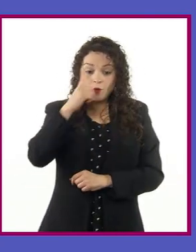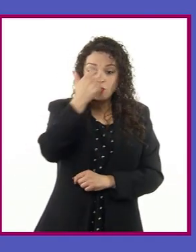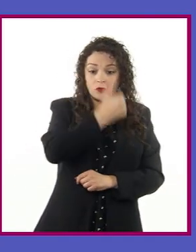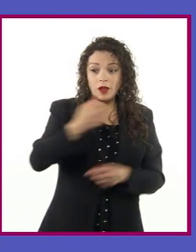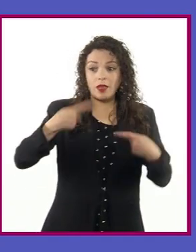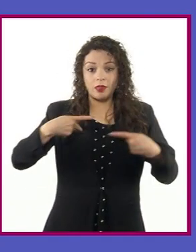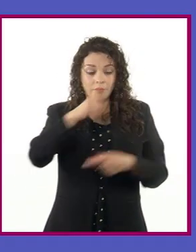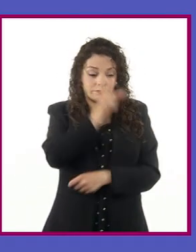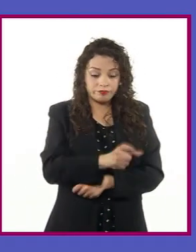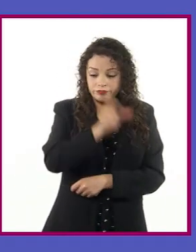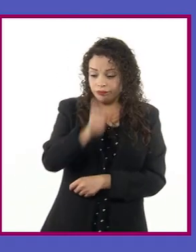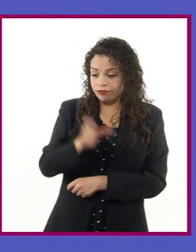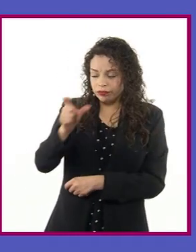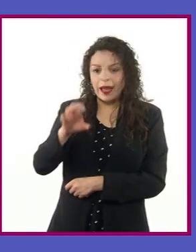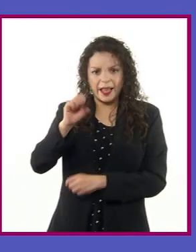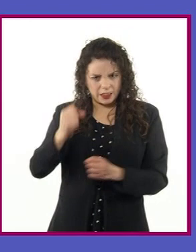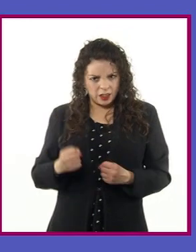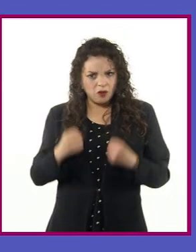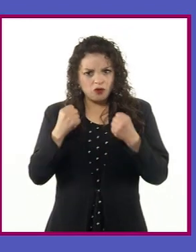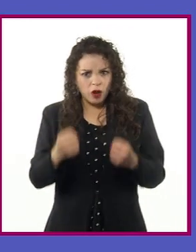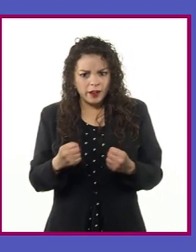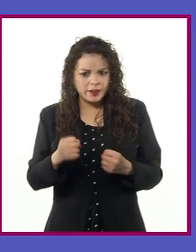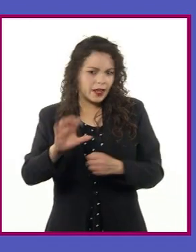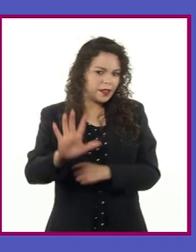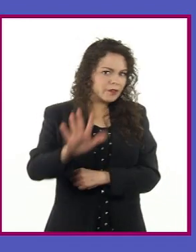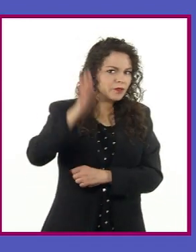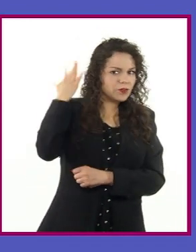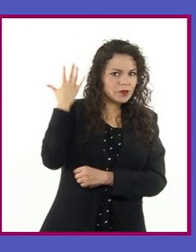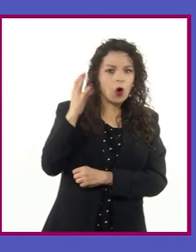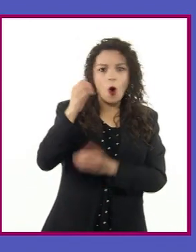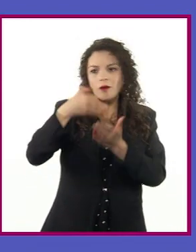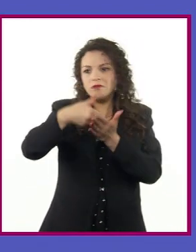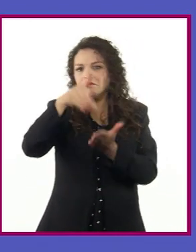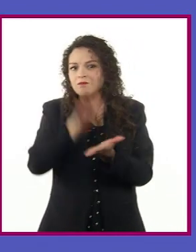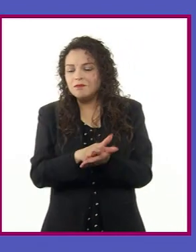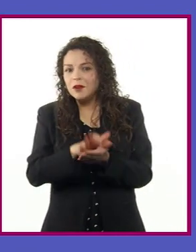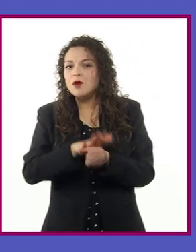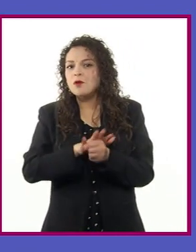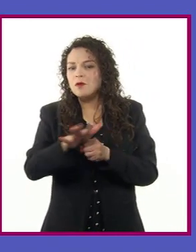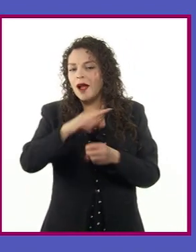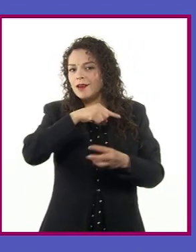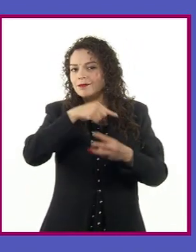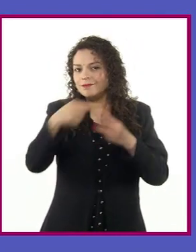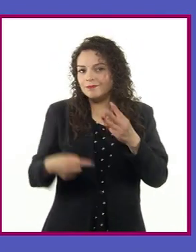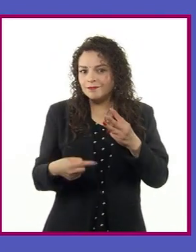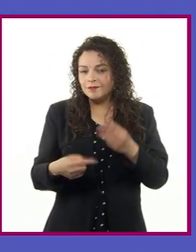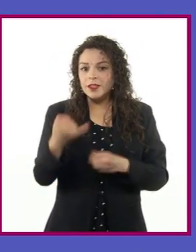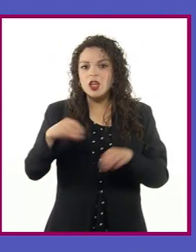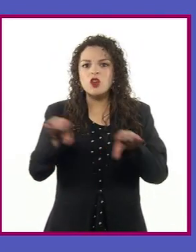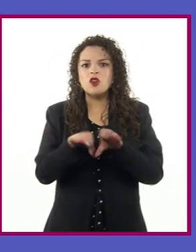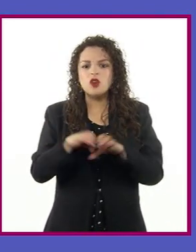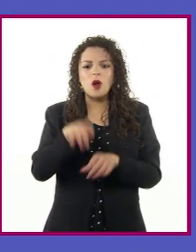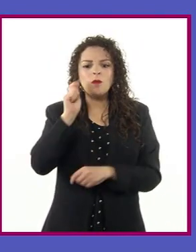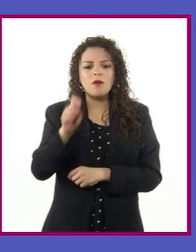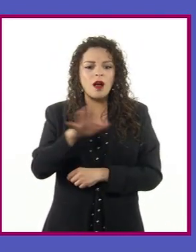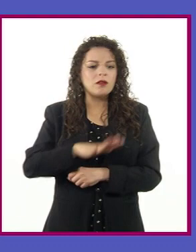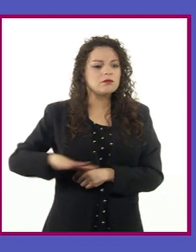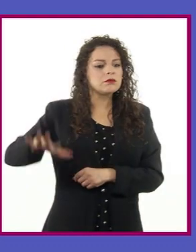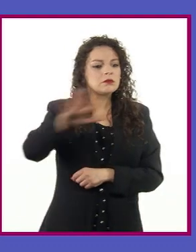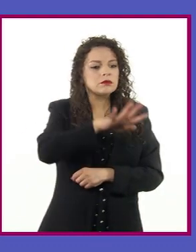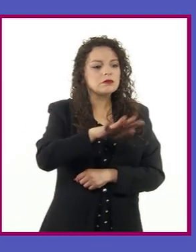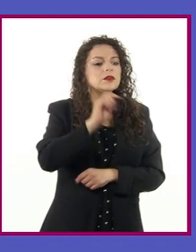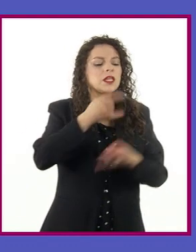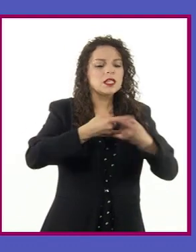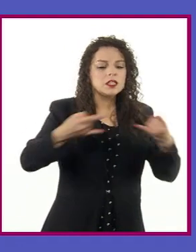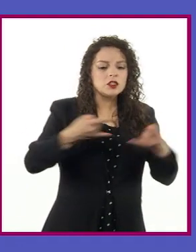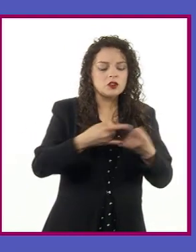personaje, son fuertes, veloces o valientes. ¿Y cómo son los ambientes en los que transcurre la